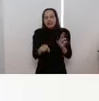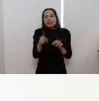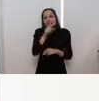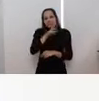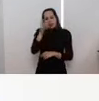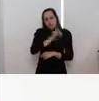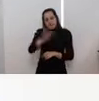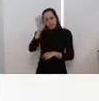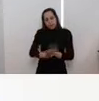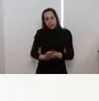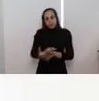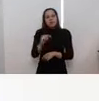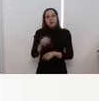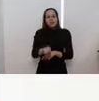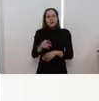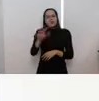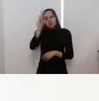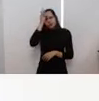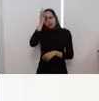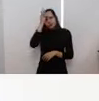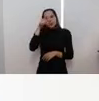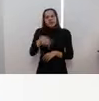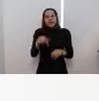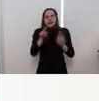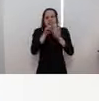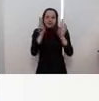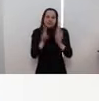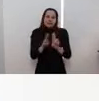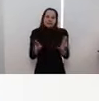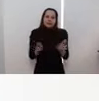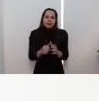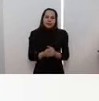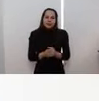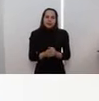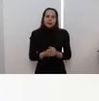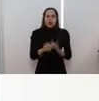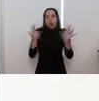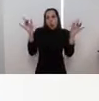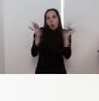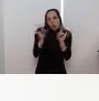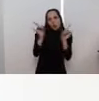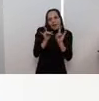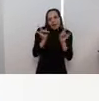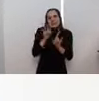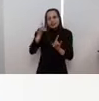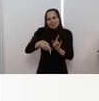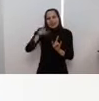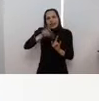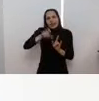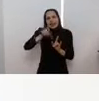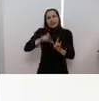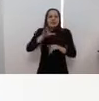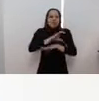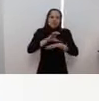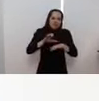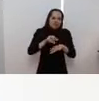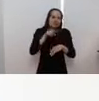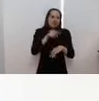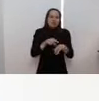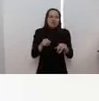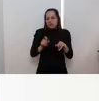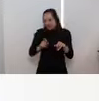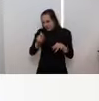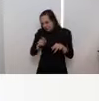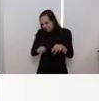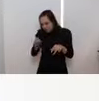100% con todo y el wifi que requieren nuestros equipos biomédicos nuestros equipos